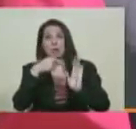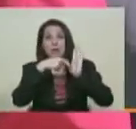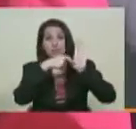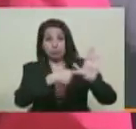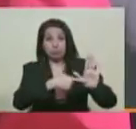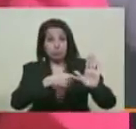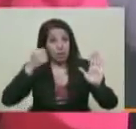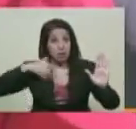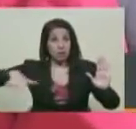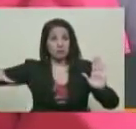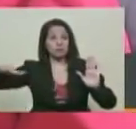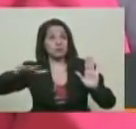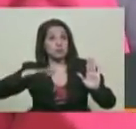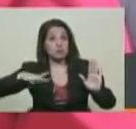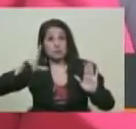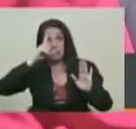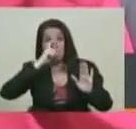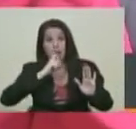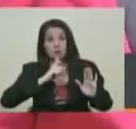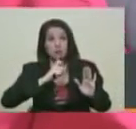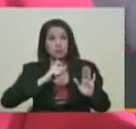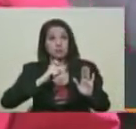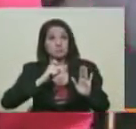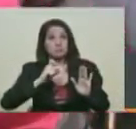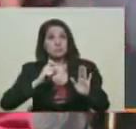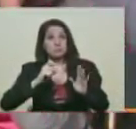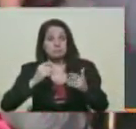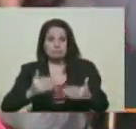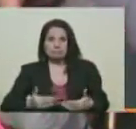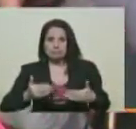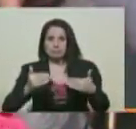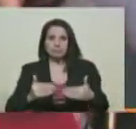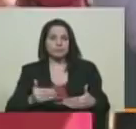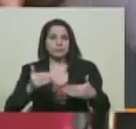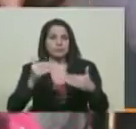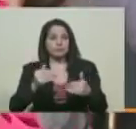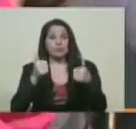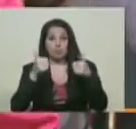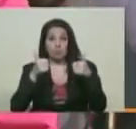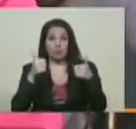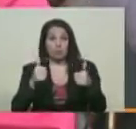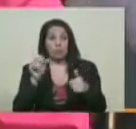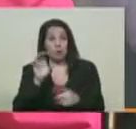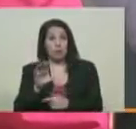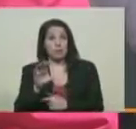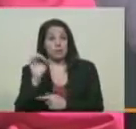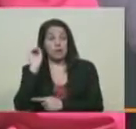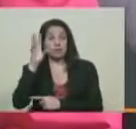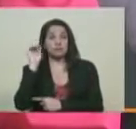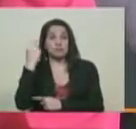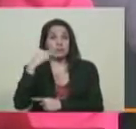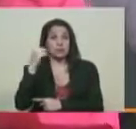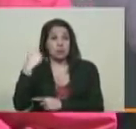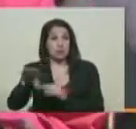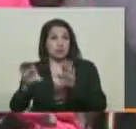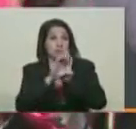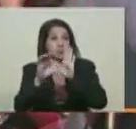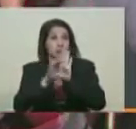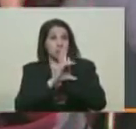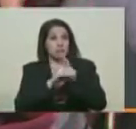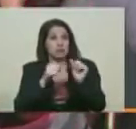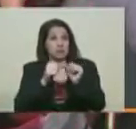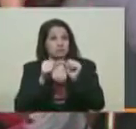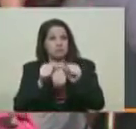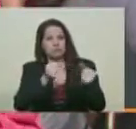Venezuela. Así que este es un año, presidente, de grandes avances para nuestra patria, y la Asamblea Nacional Constituyente continuará siendo un